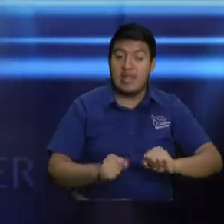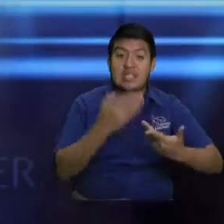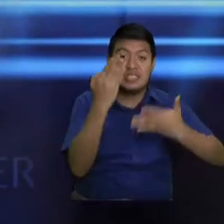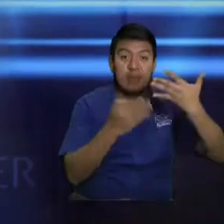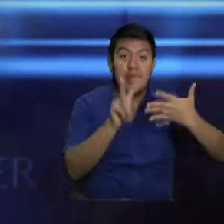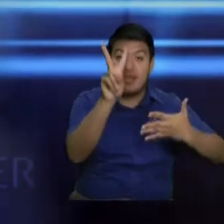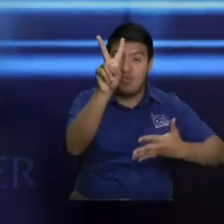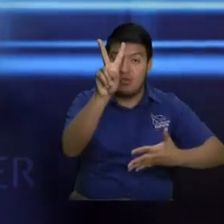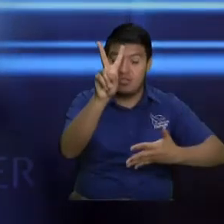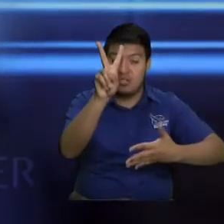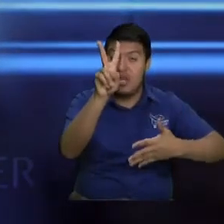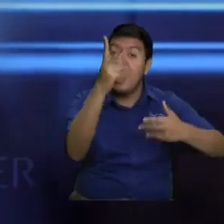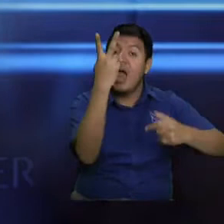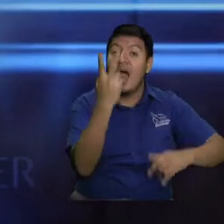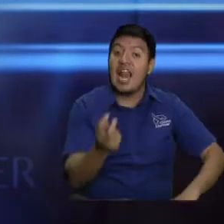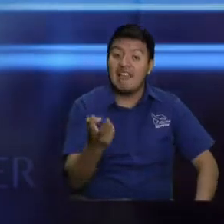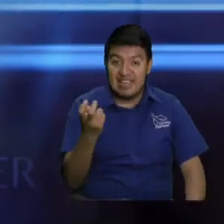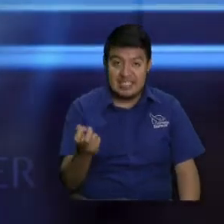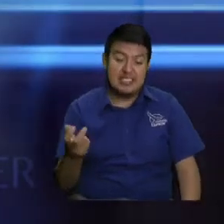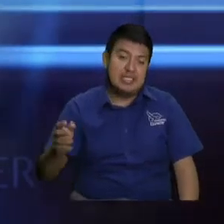No puedes andar con las dos cosas ahí.